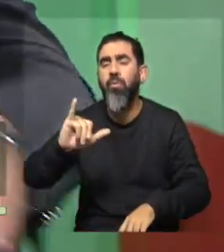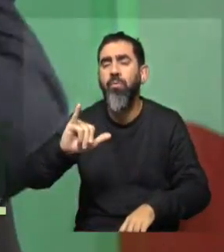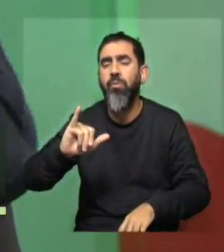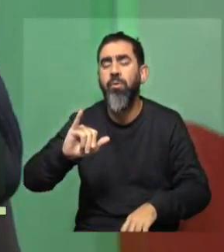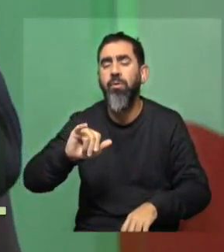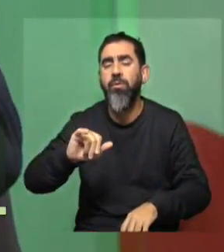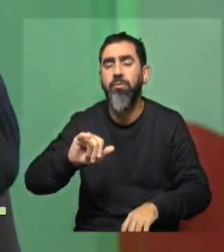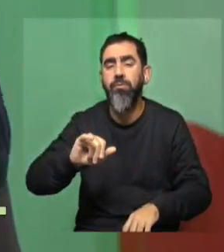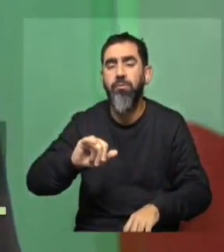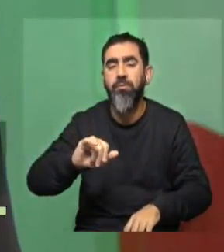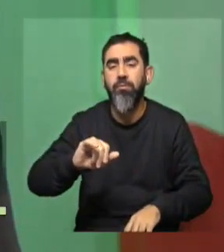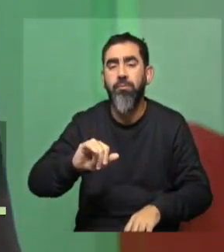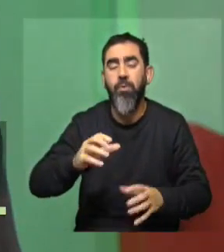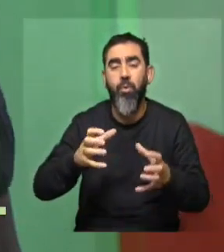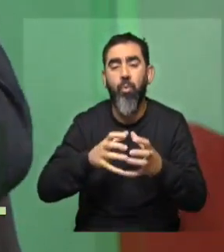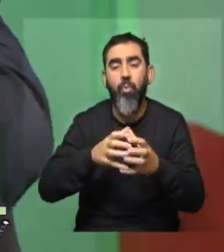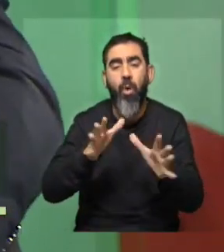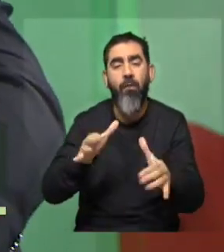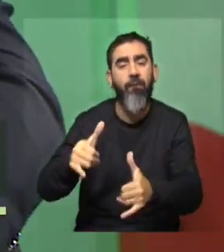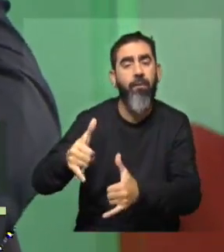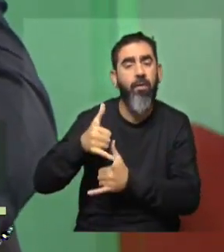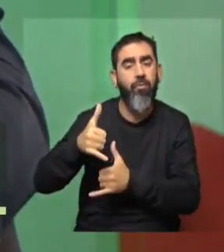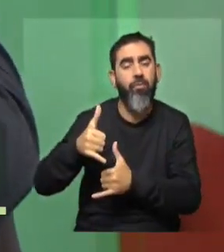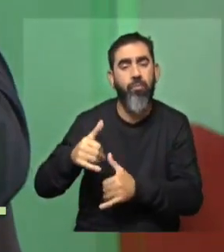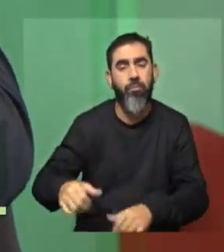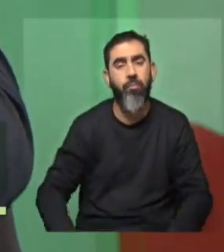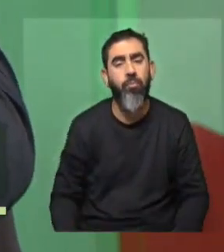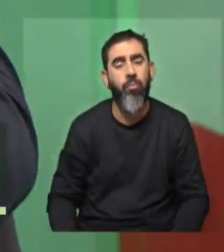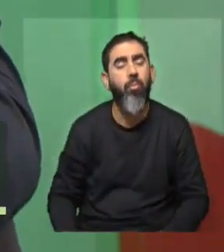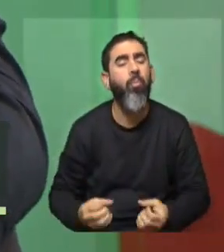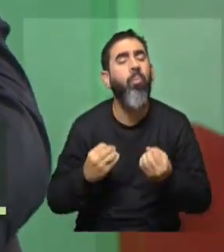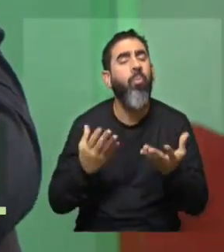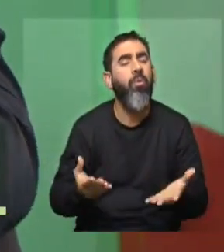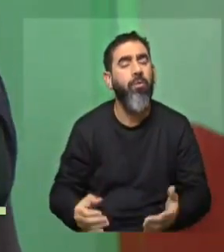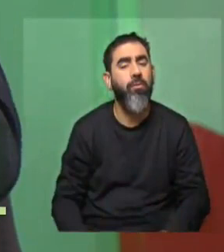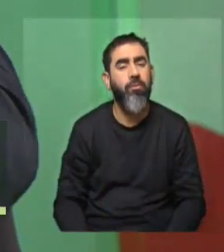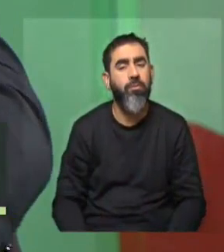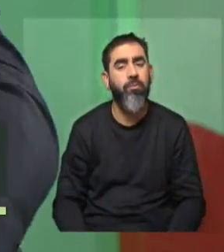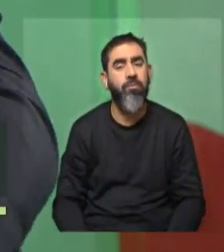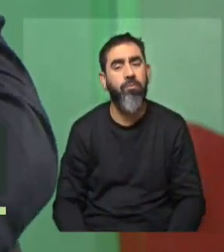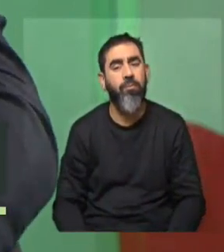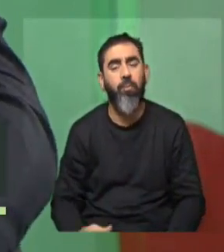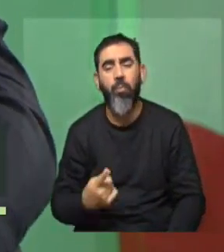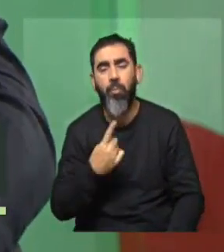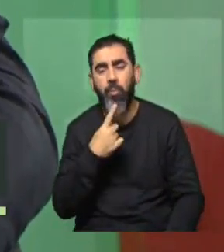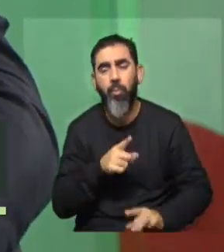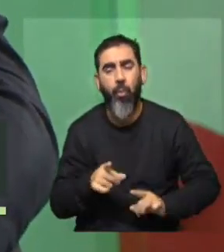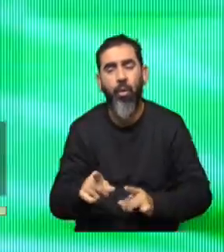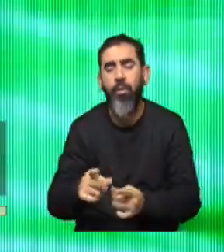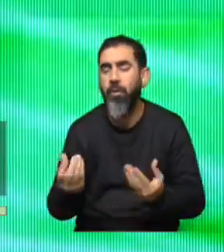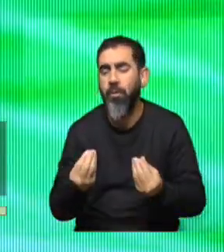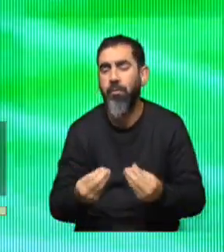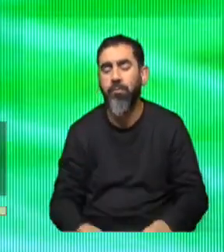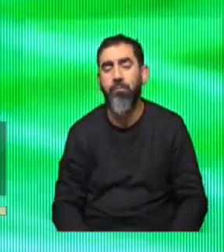la de hace sino también hay una de Cabildo abierto Por qué cree eso lo están correteando con política hablando pronto y